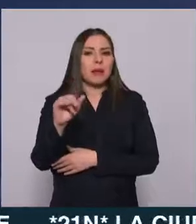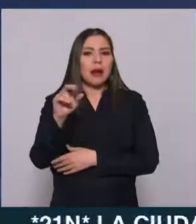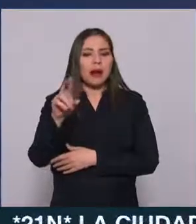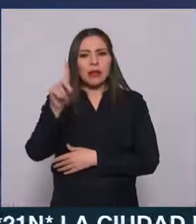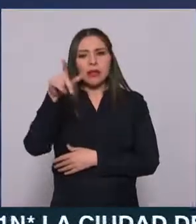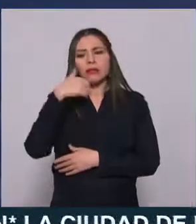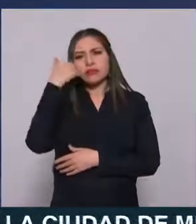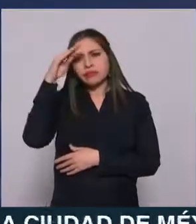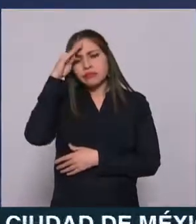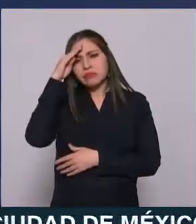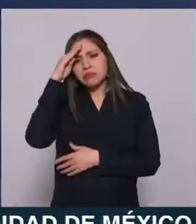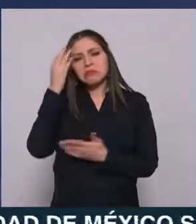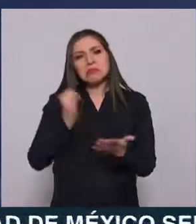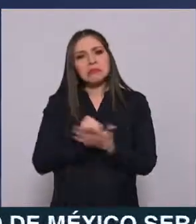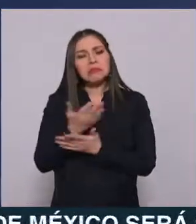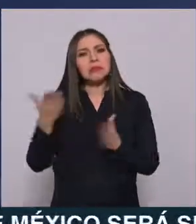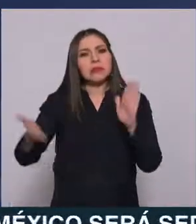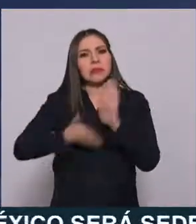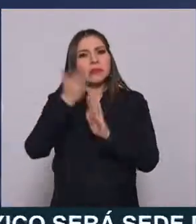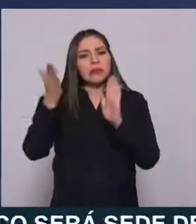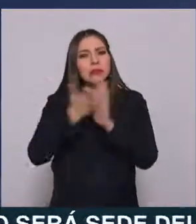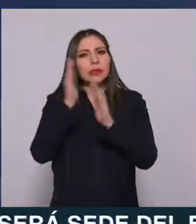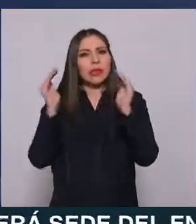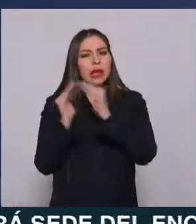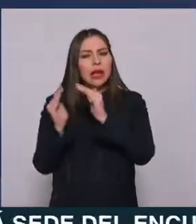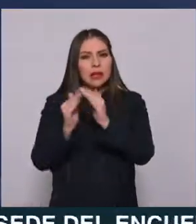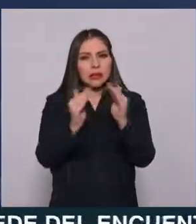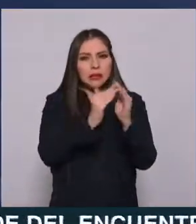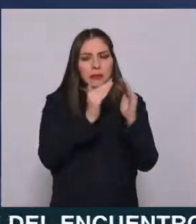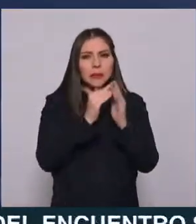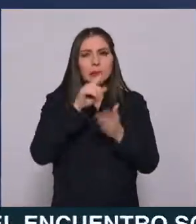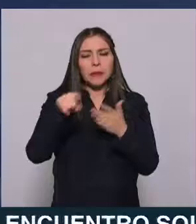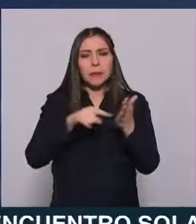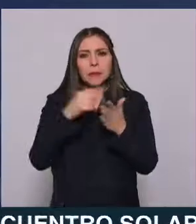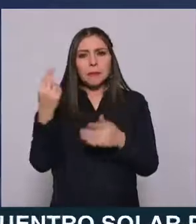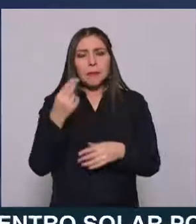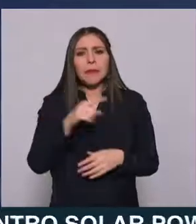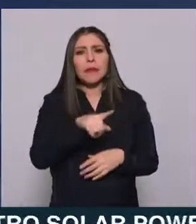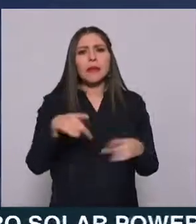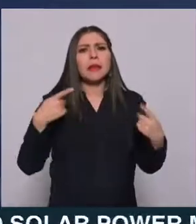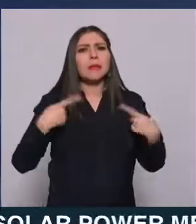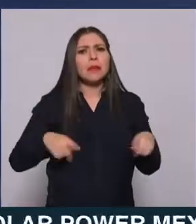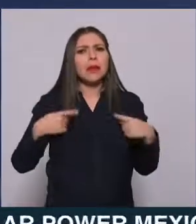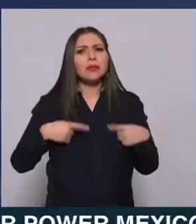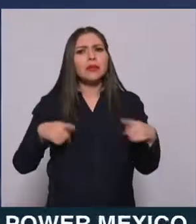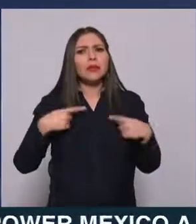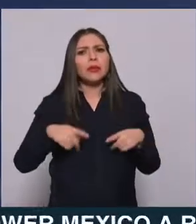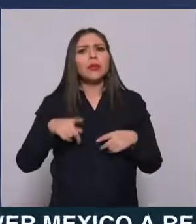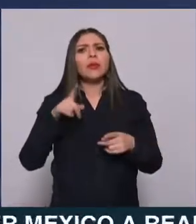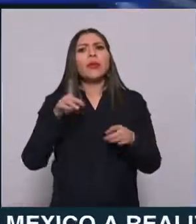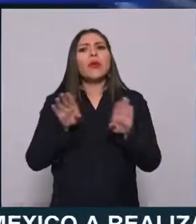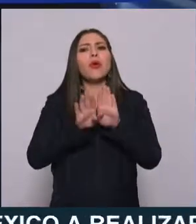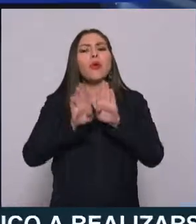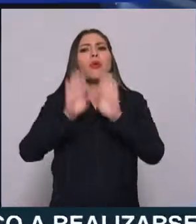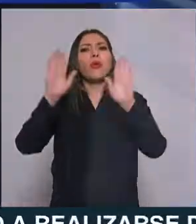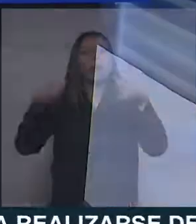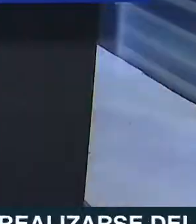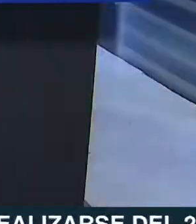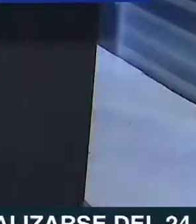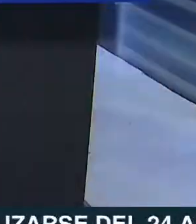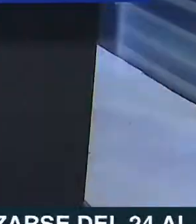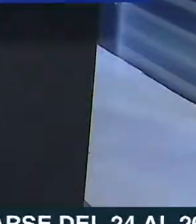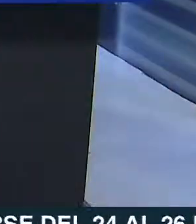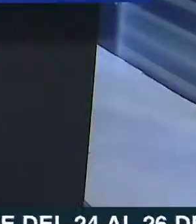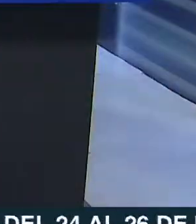un lugar que era muy necesario. Nadie se ha puesto a pensar nunca en cómo llega la gente que trabaja en Santa Fe. Exacto, sí, claro. Los alumnos de la UAM, ¿no? Incluso, o sea,